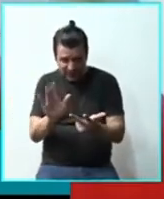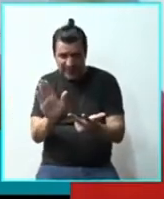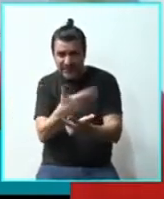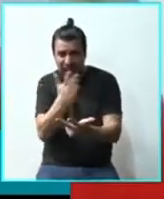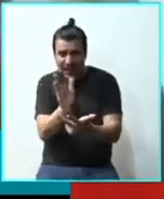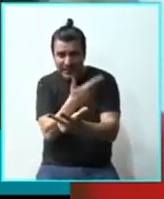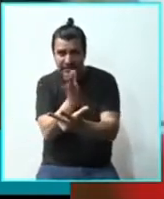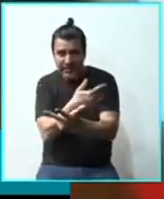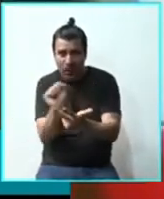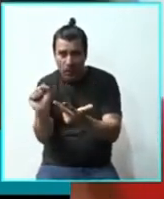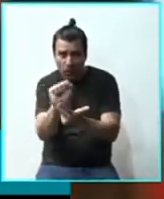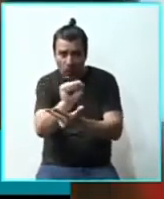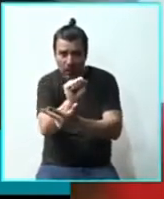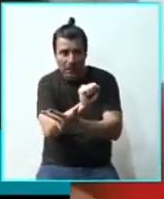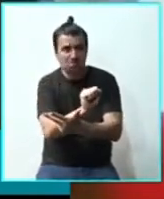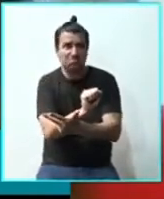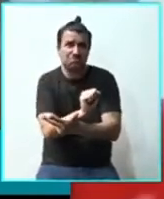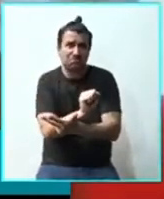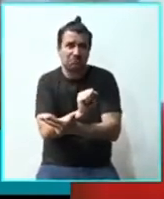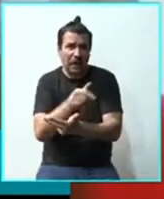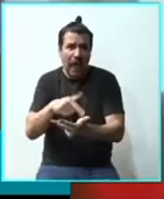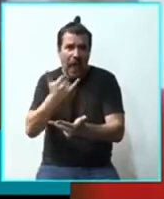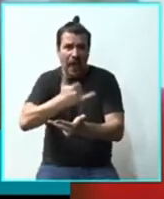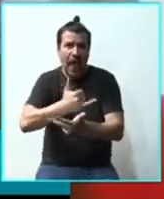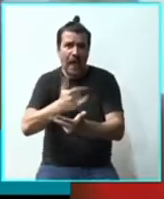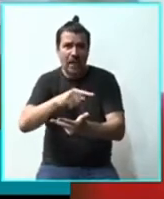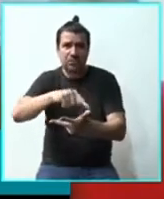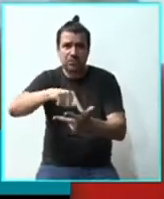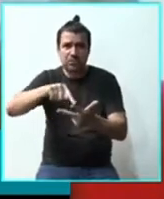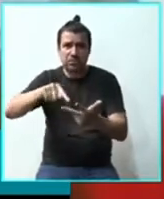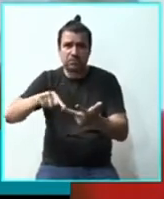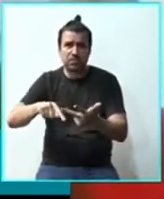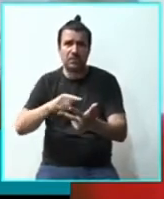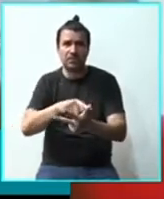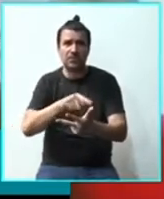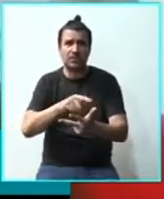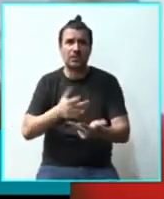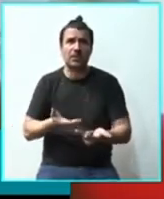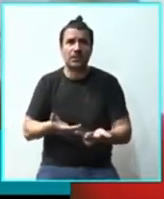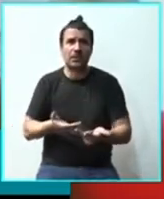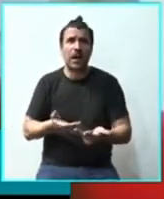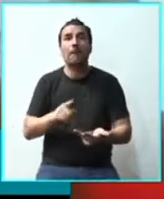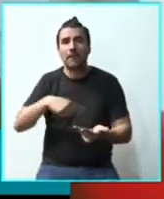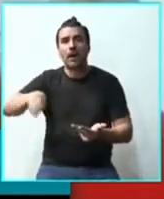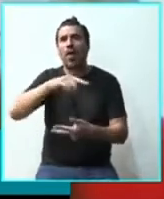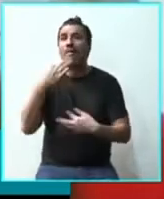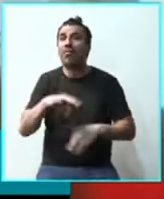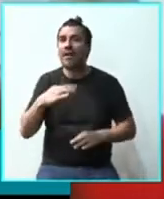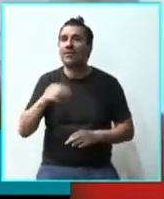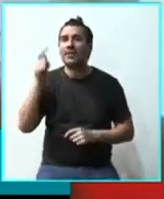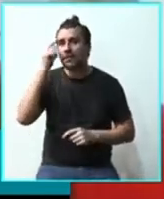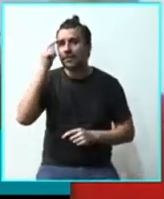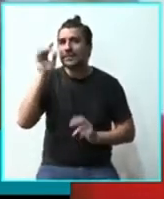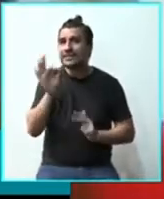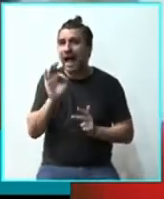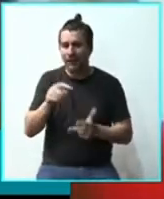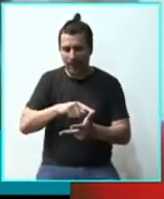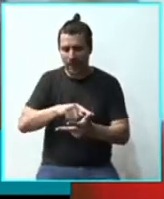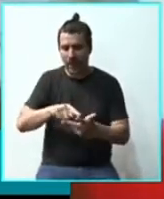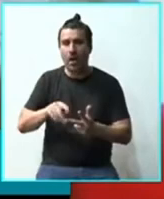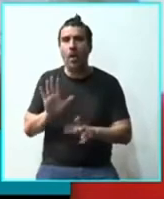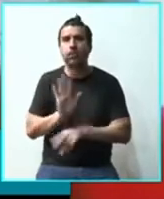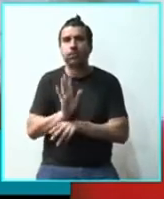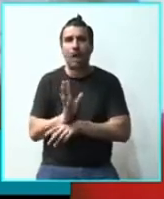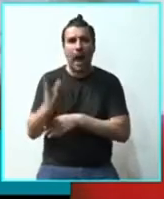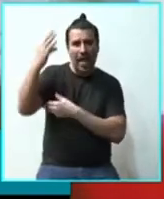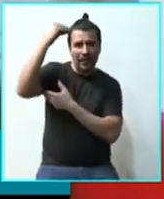una recontrausuaria de Twitter, de Instagram, de Facebook. Pero tenemos que ser conscientes. Y por eso sí creo que nos debemos